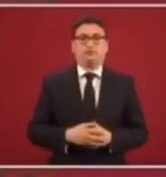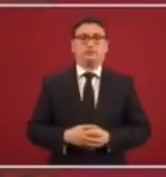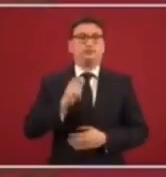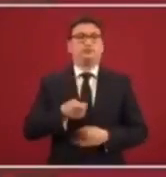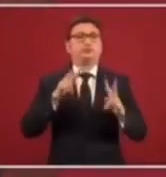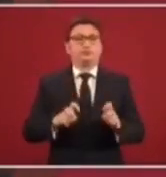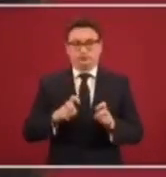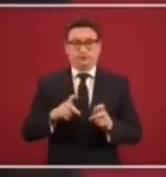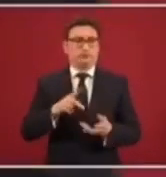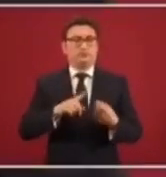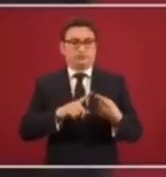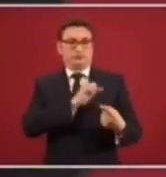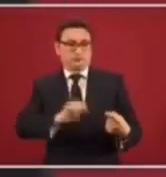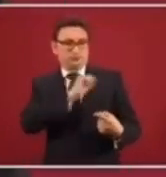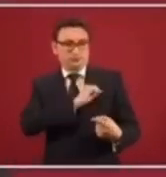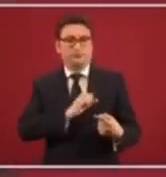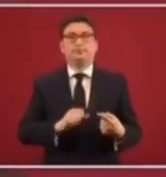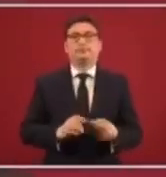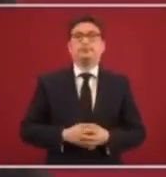lo que tiene que ver con el sector salud,